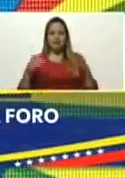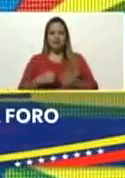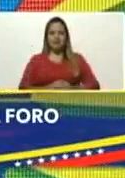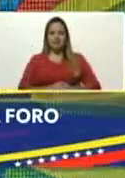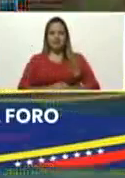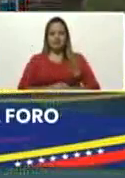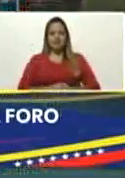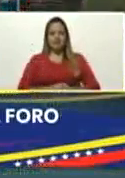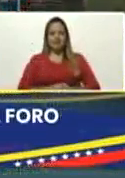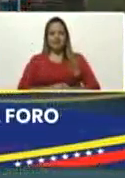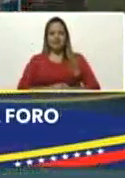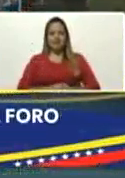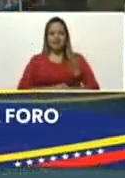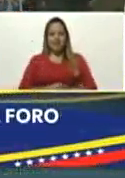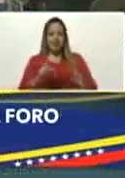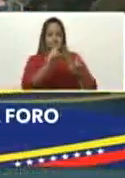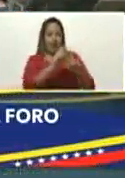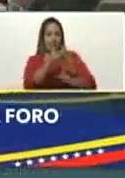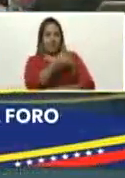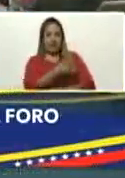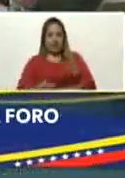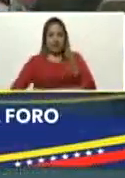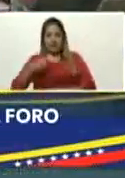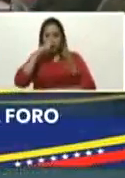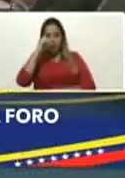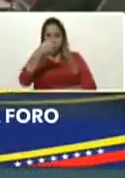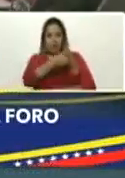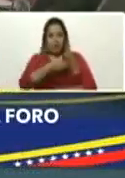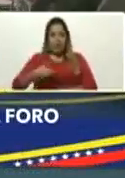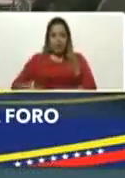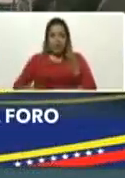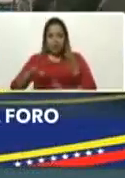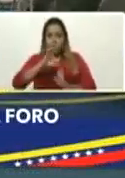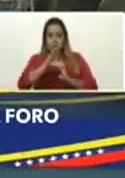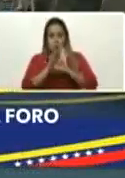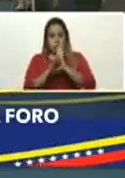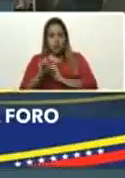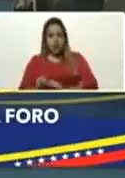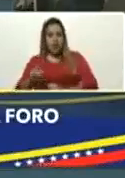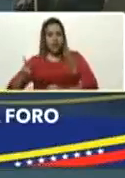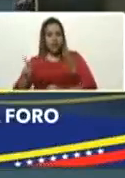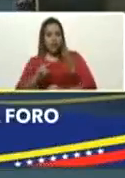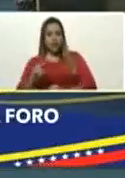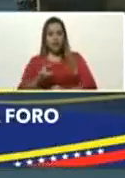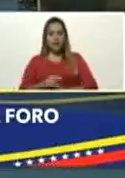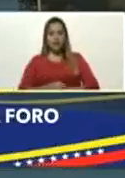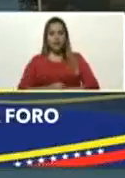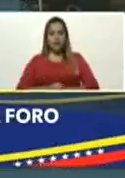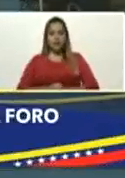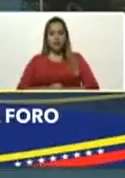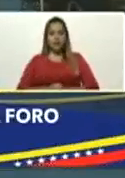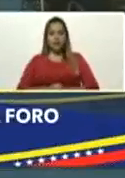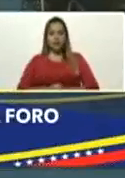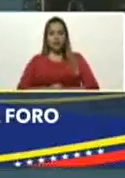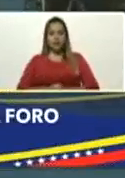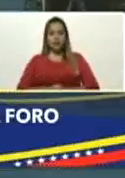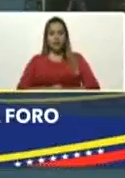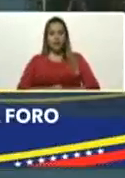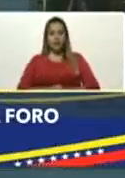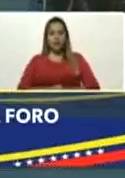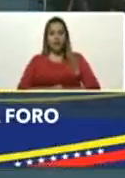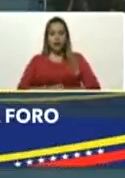Palabras del ciudadano Nicolás Maduro Moros, presidente constitucional de la República Bolivariana de Venezuela.